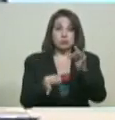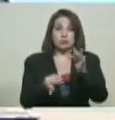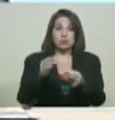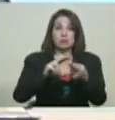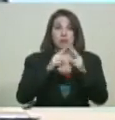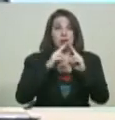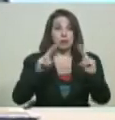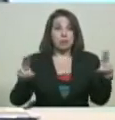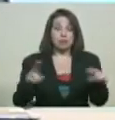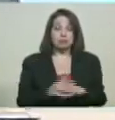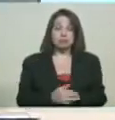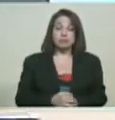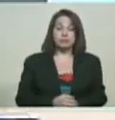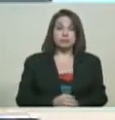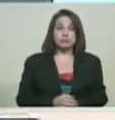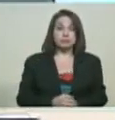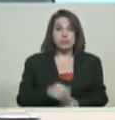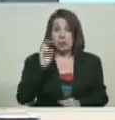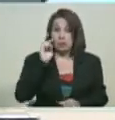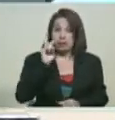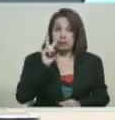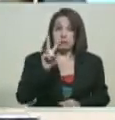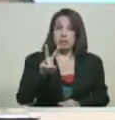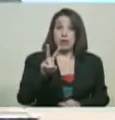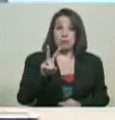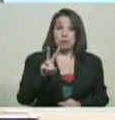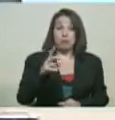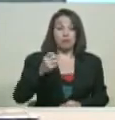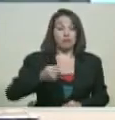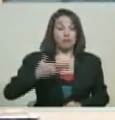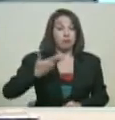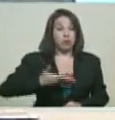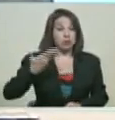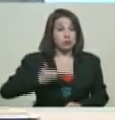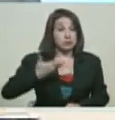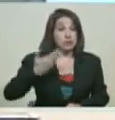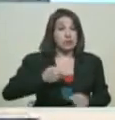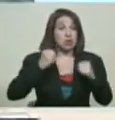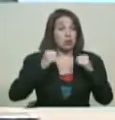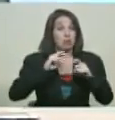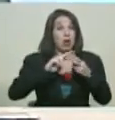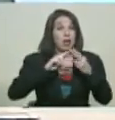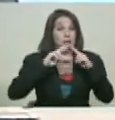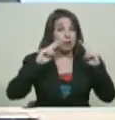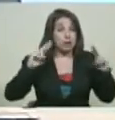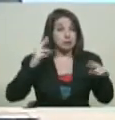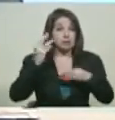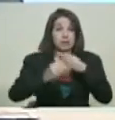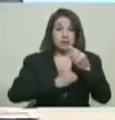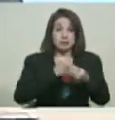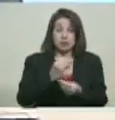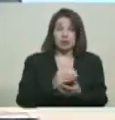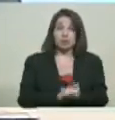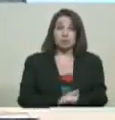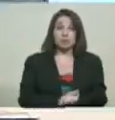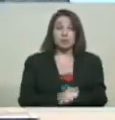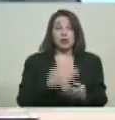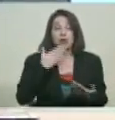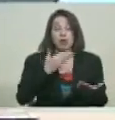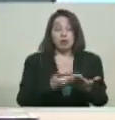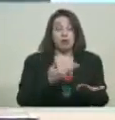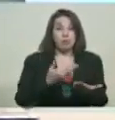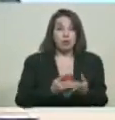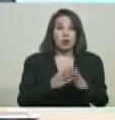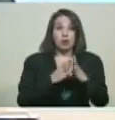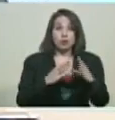paz veamos la magnitud de la operación de pacificación en que estamos involucrados y os pido que todos veamos